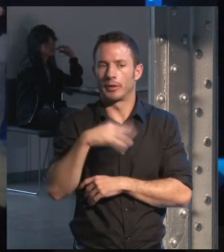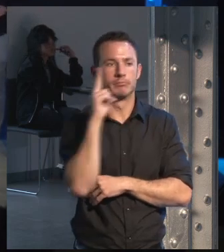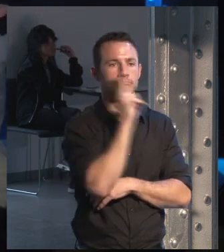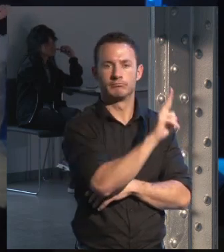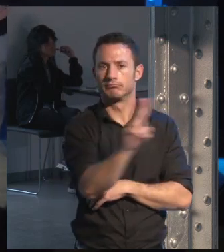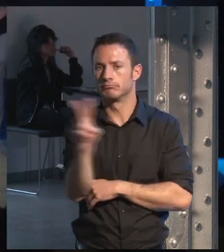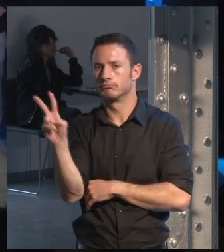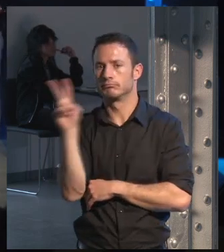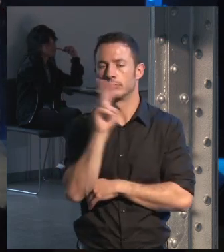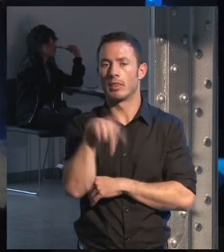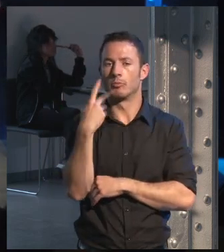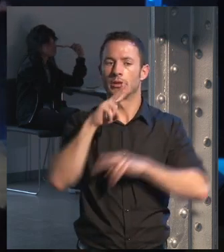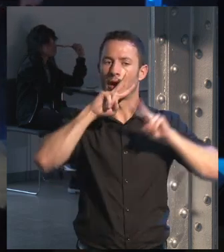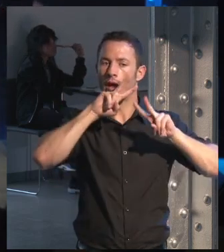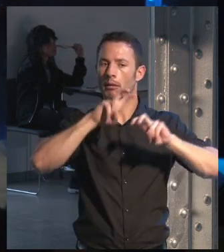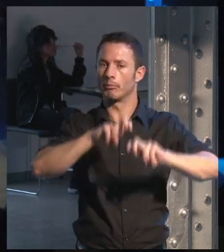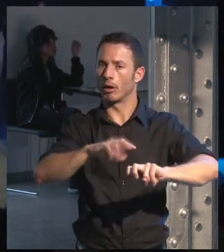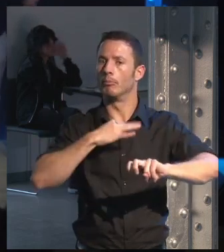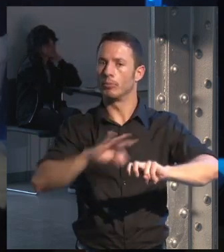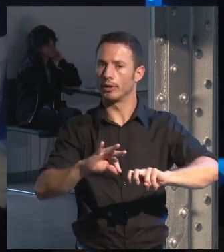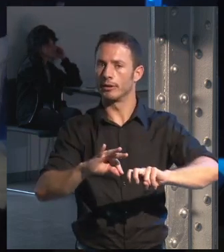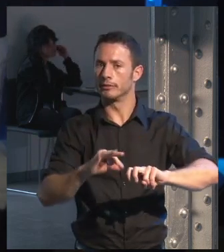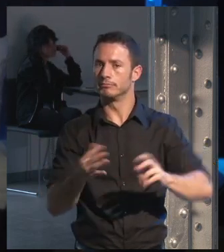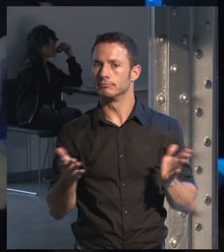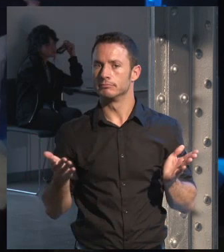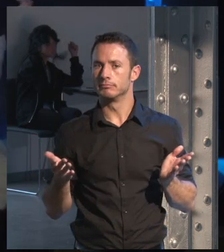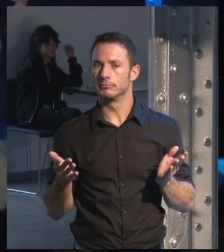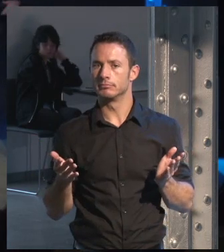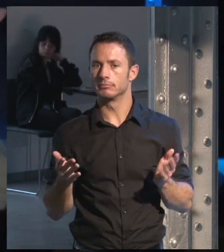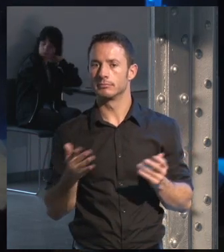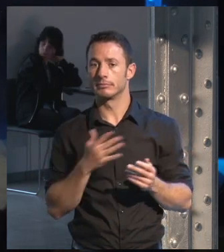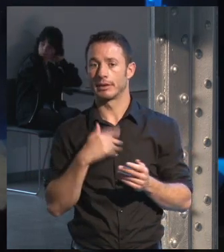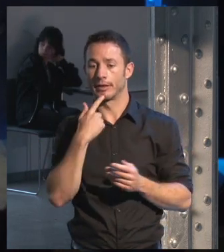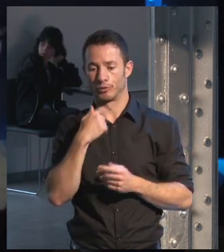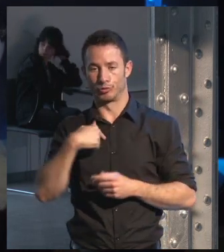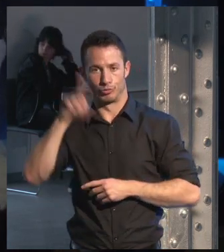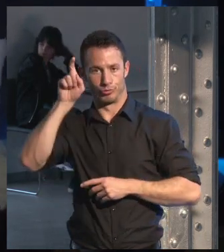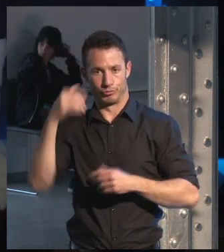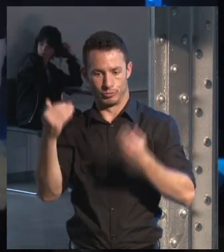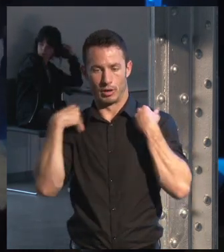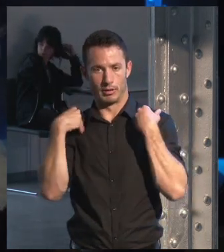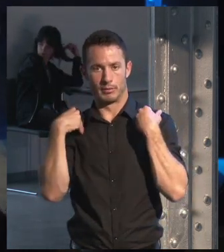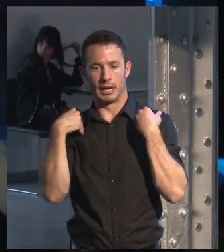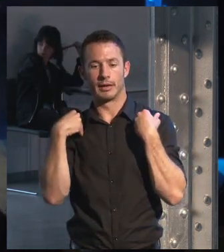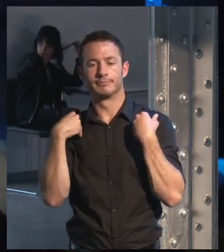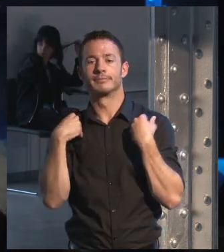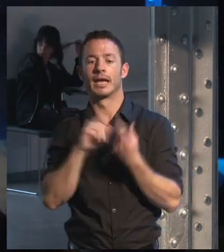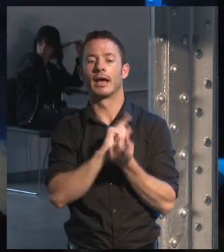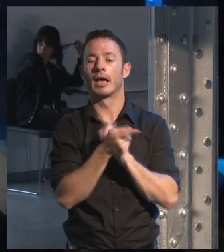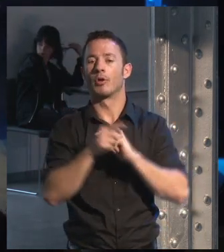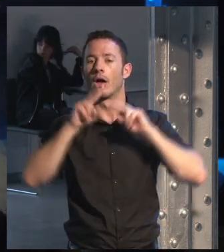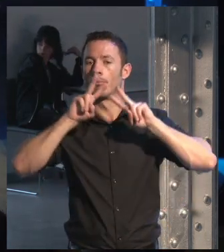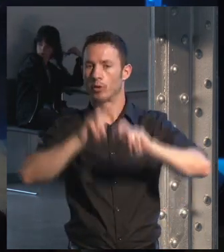van a poder explorar, es decir, les vamos a poseer, yo le voy a cambiar la posibilidad de explorar, el niño va a empezar a mirar y cuando mira